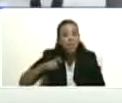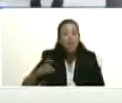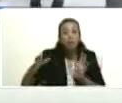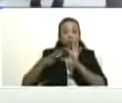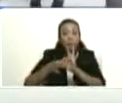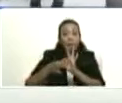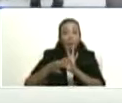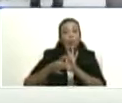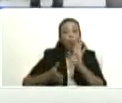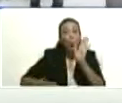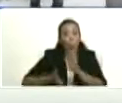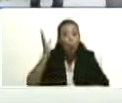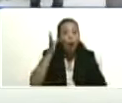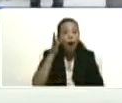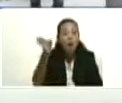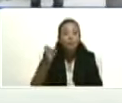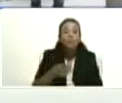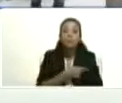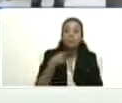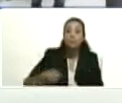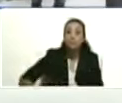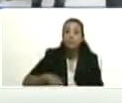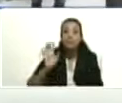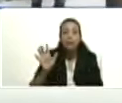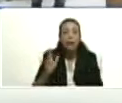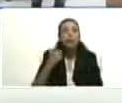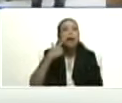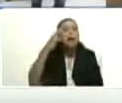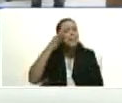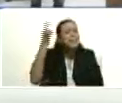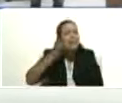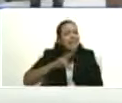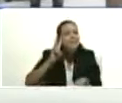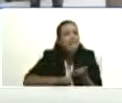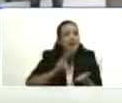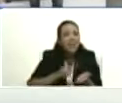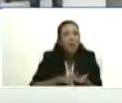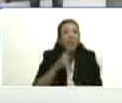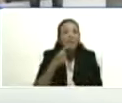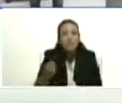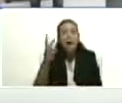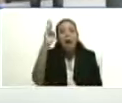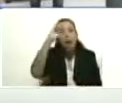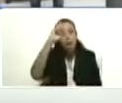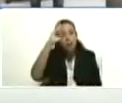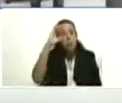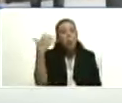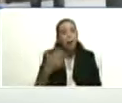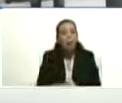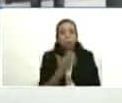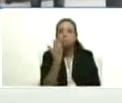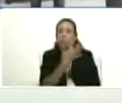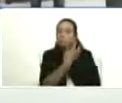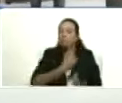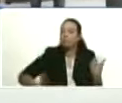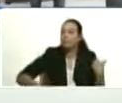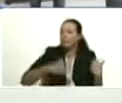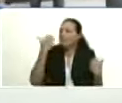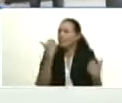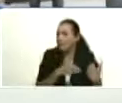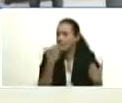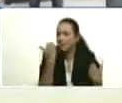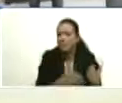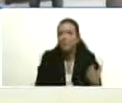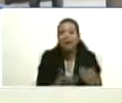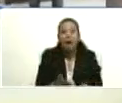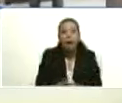yo fuera a Shanghái. Y créame que usted tenía razón, como siempre, presidente.